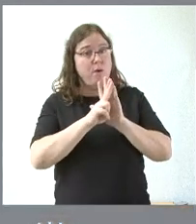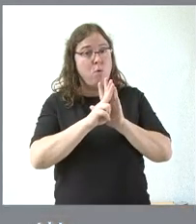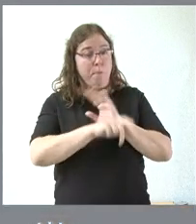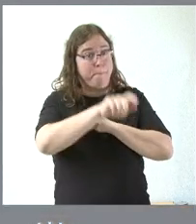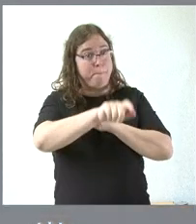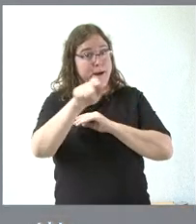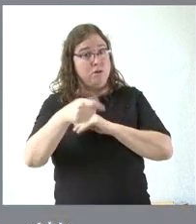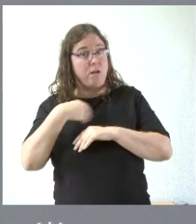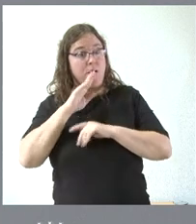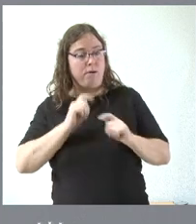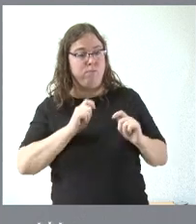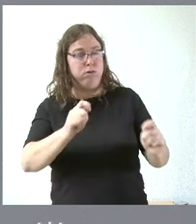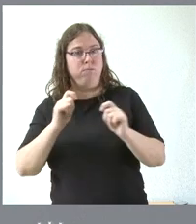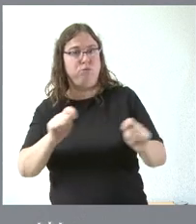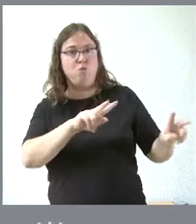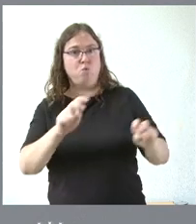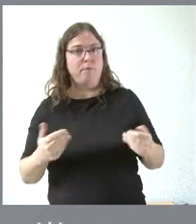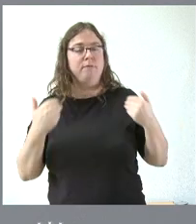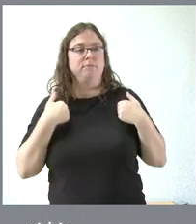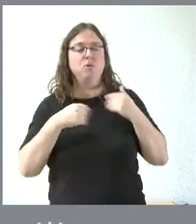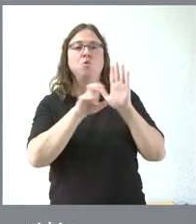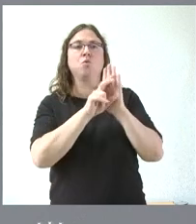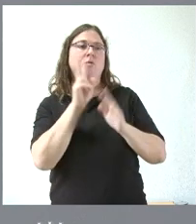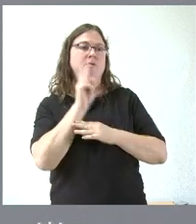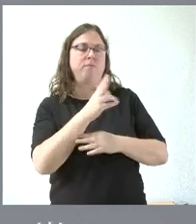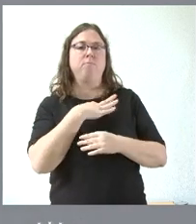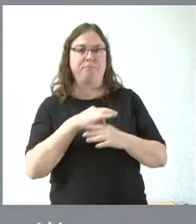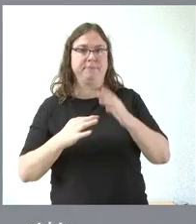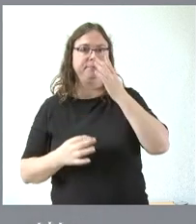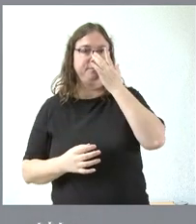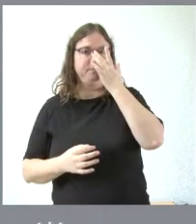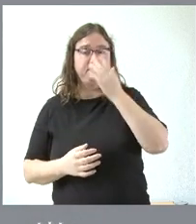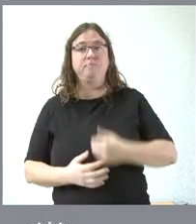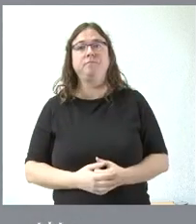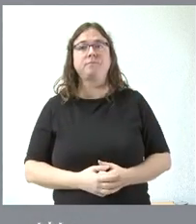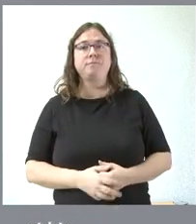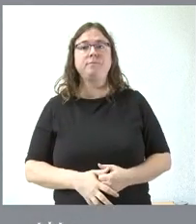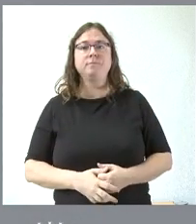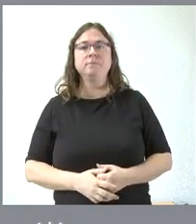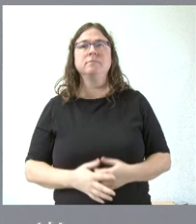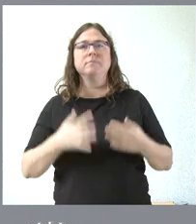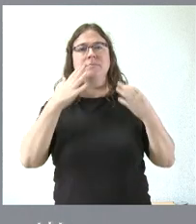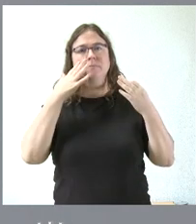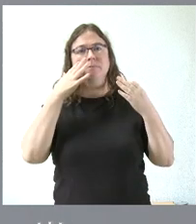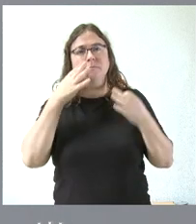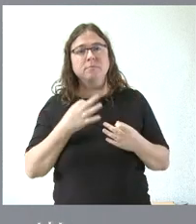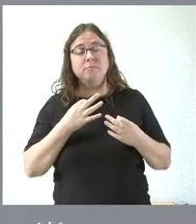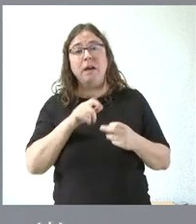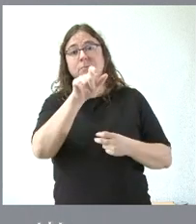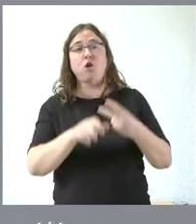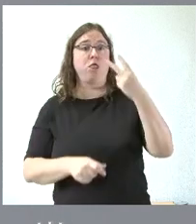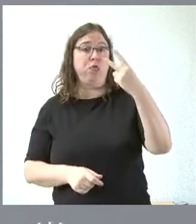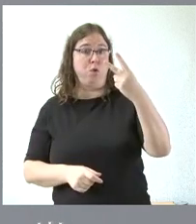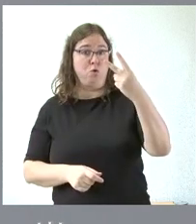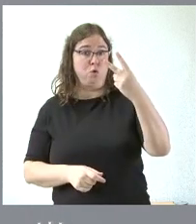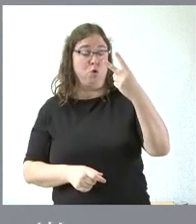personas que han asumido estas responsabilidades están a su disposición eh En realidad solo son dos porque el